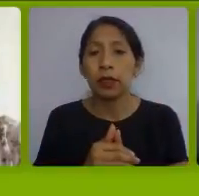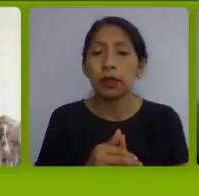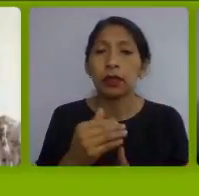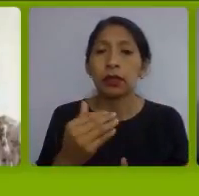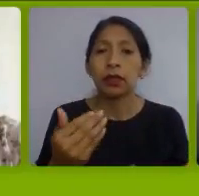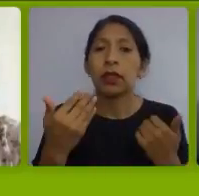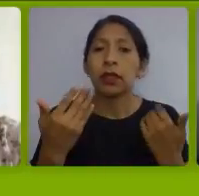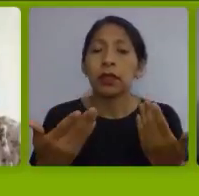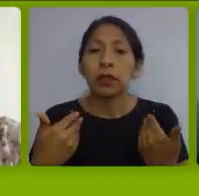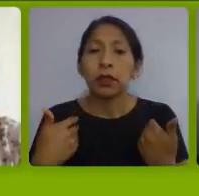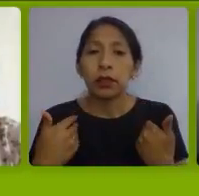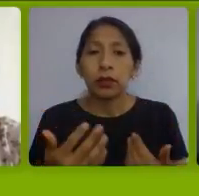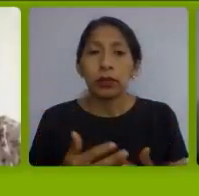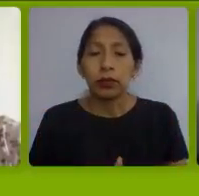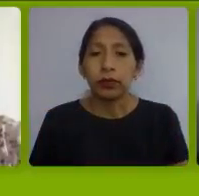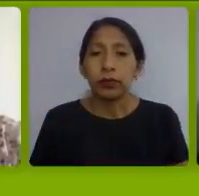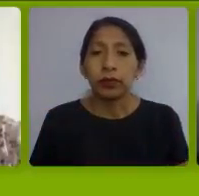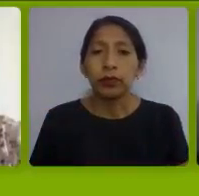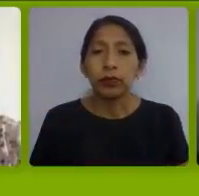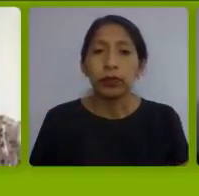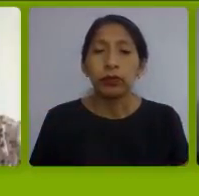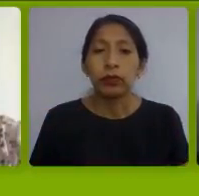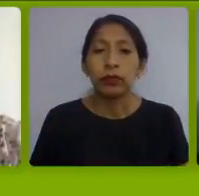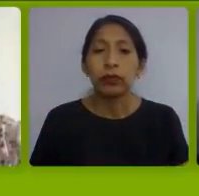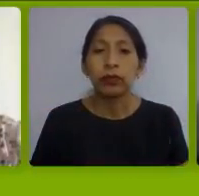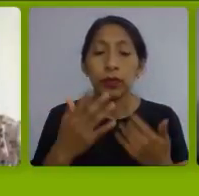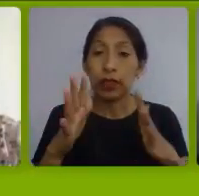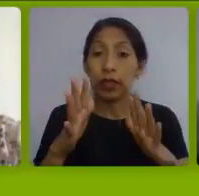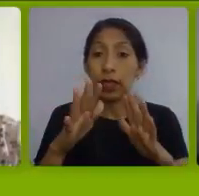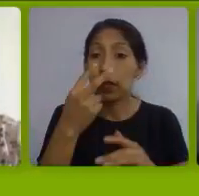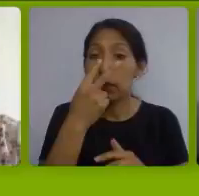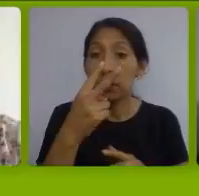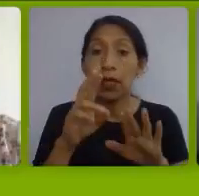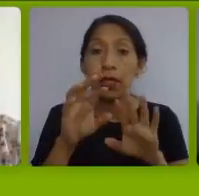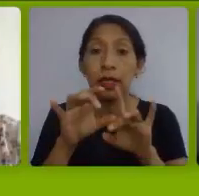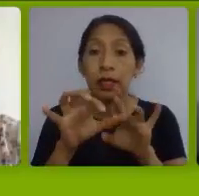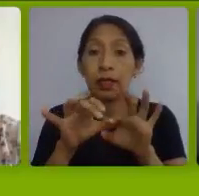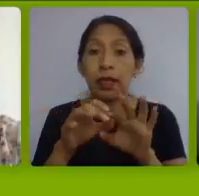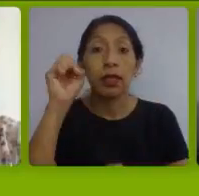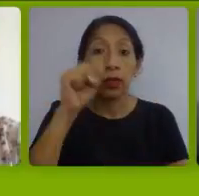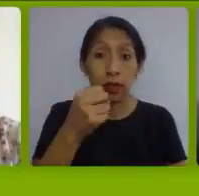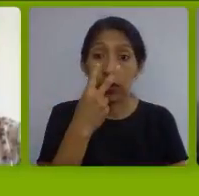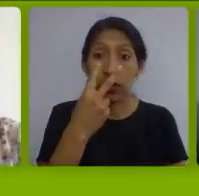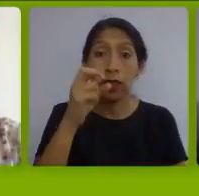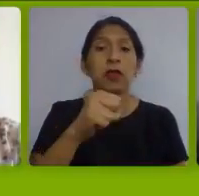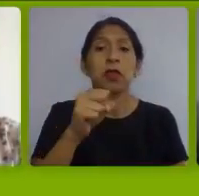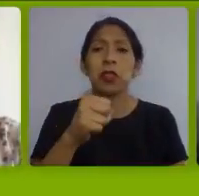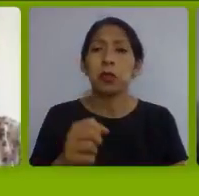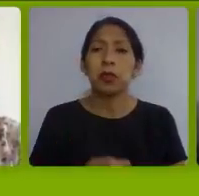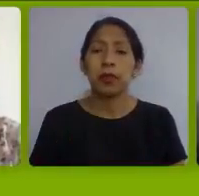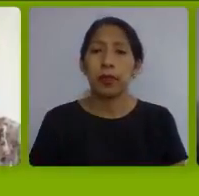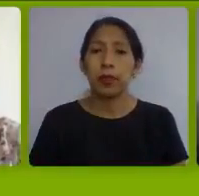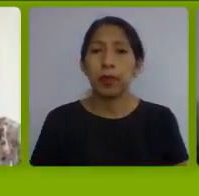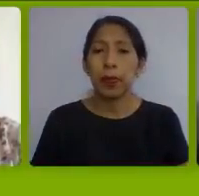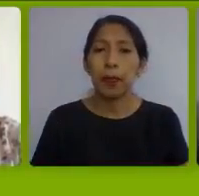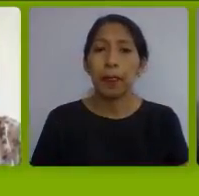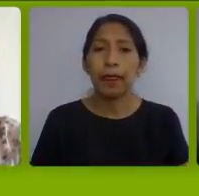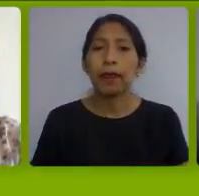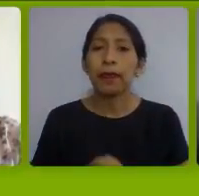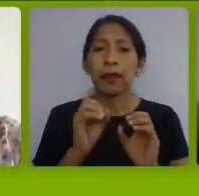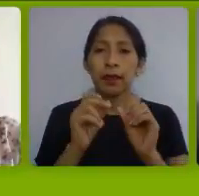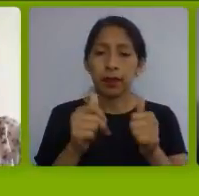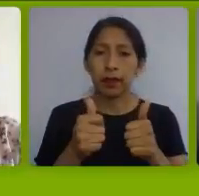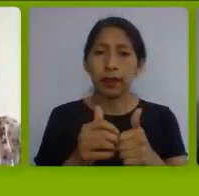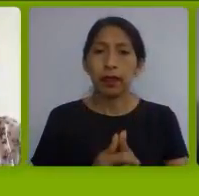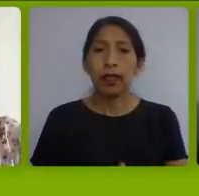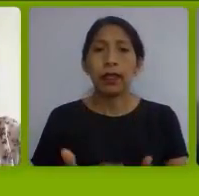están dentro de ello, ¿no? Ya lo puse en el chat, no sé si lo pueden ver. Sí lo puedo ver. Ok. Sí lo puedo ver, perfecto.